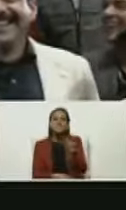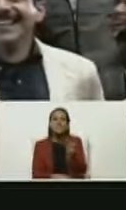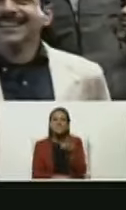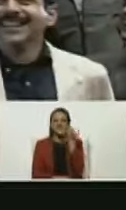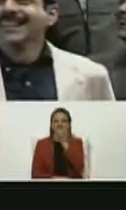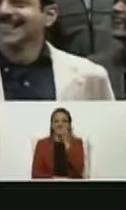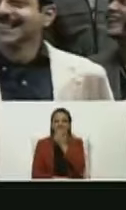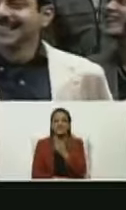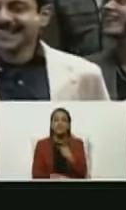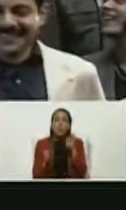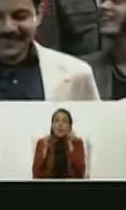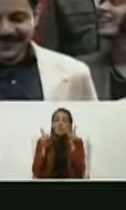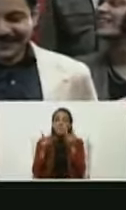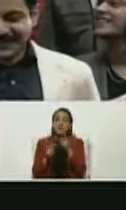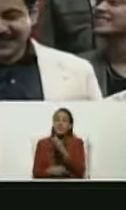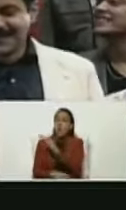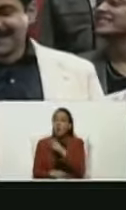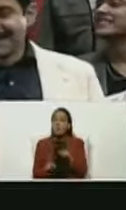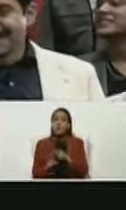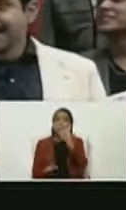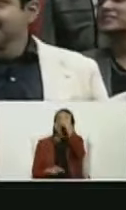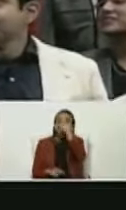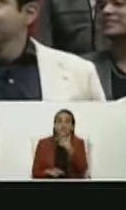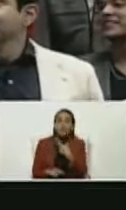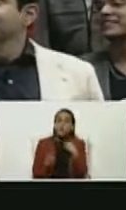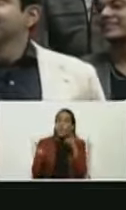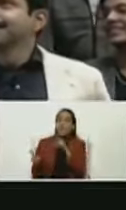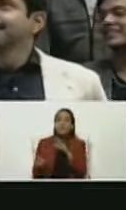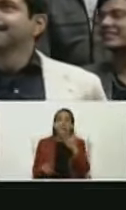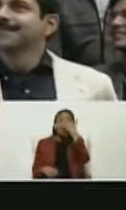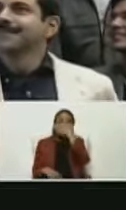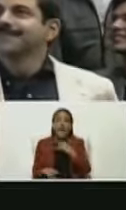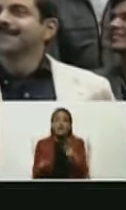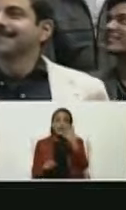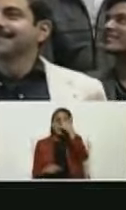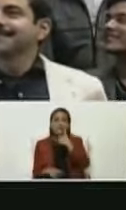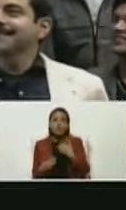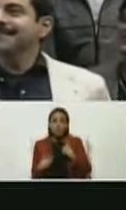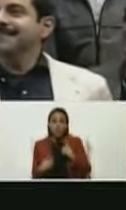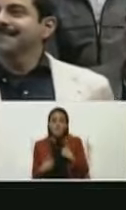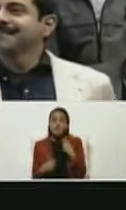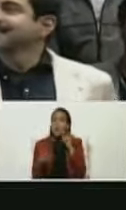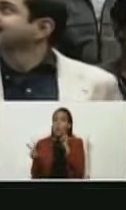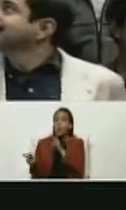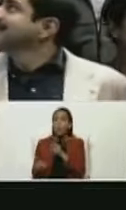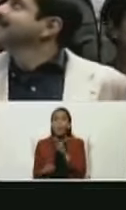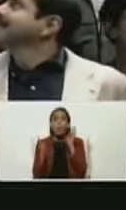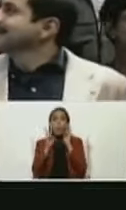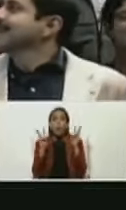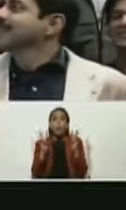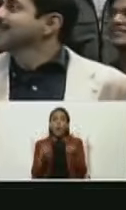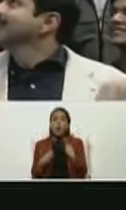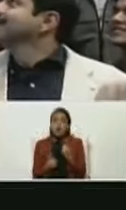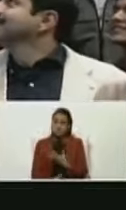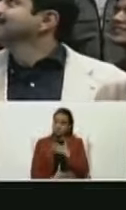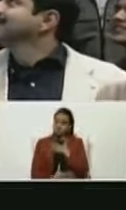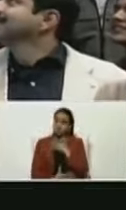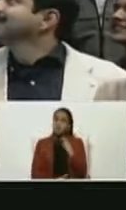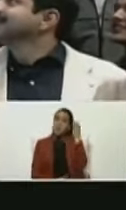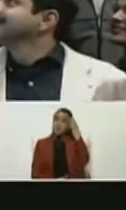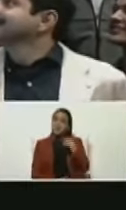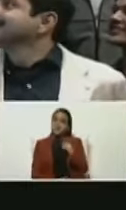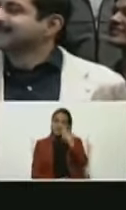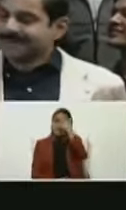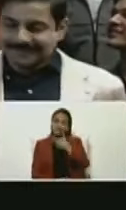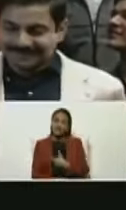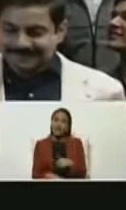Es impresionante el parecido cuando ponen la toma de perfil. Uno se impresiona.